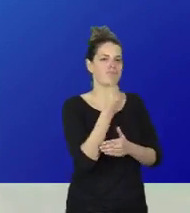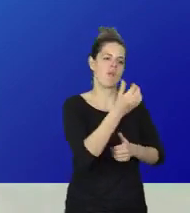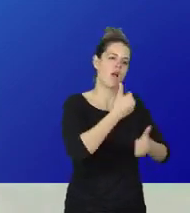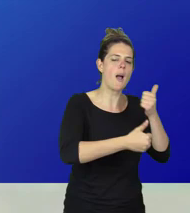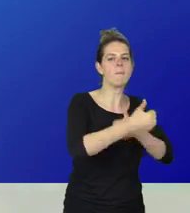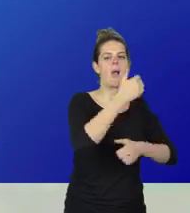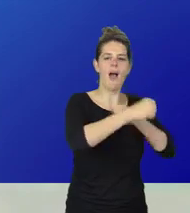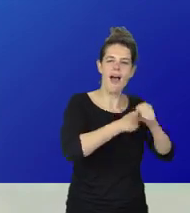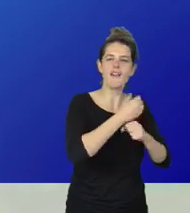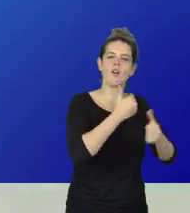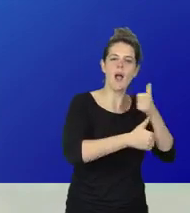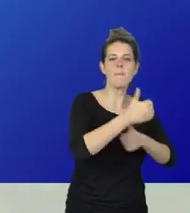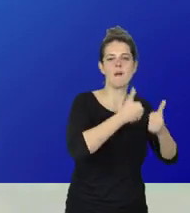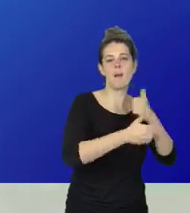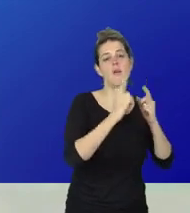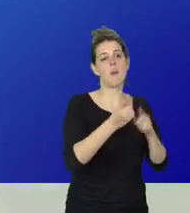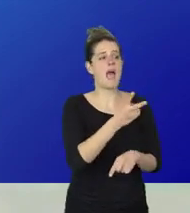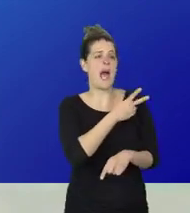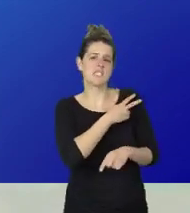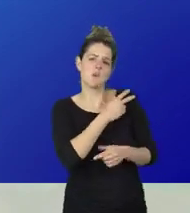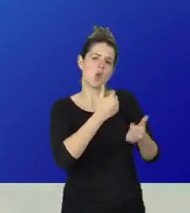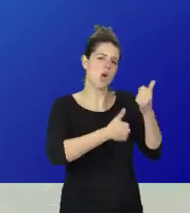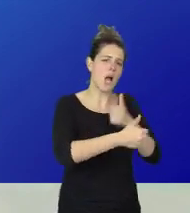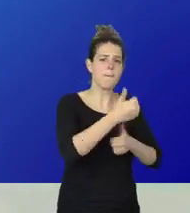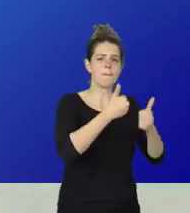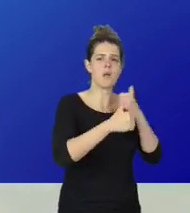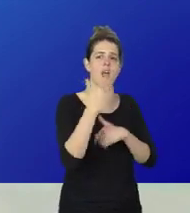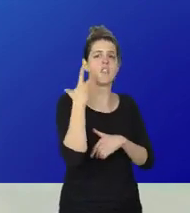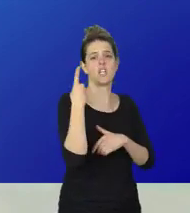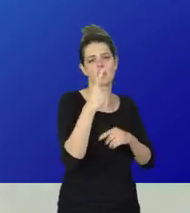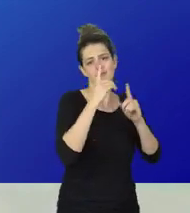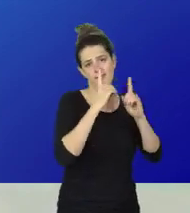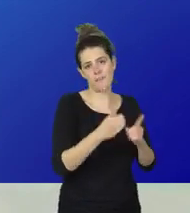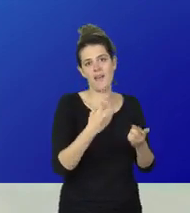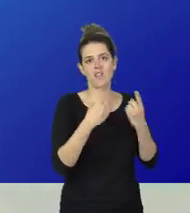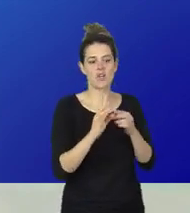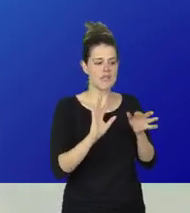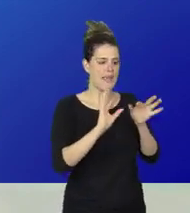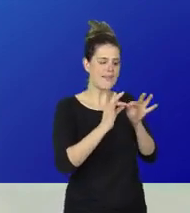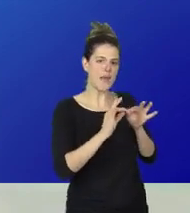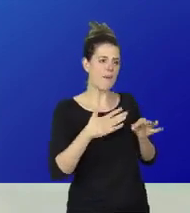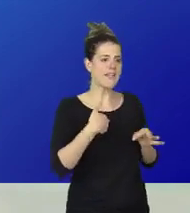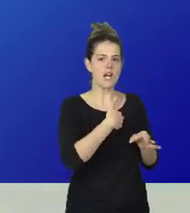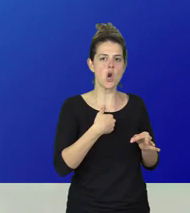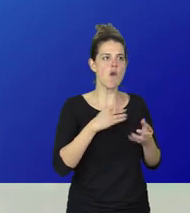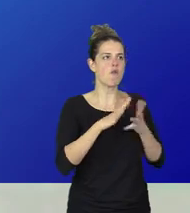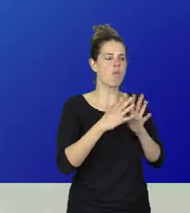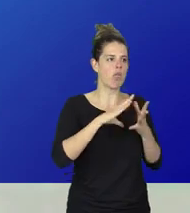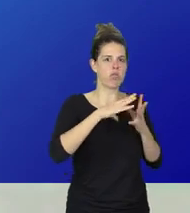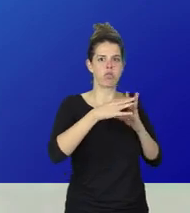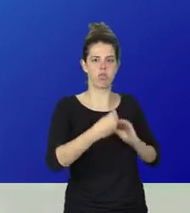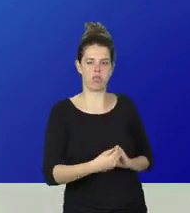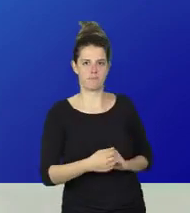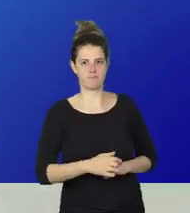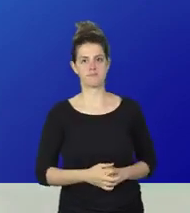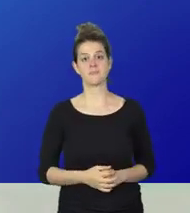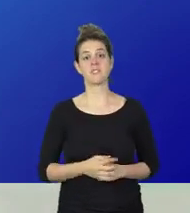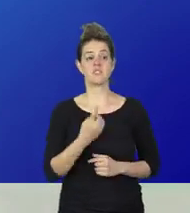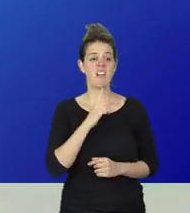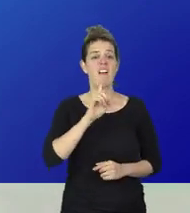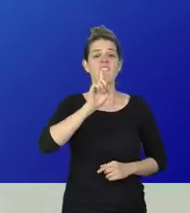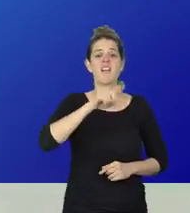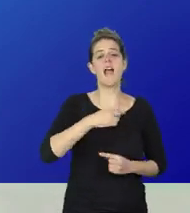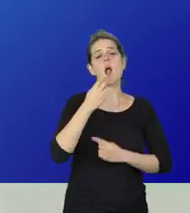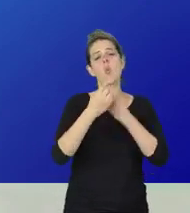directores nuevos, adscriptos nuevos, y nuestra figura se veía un poco desdibujada. Y empezaron a surgir ciertos inconvenientes